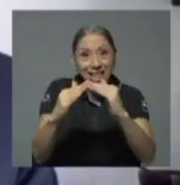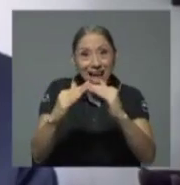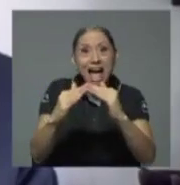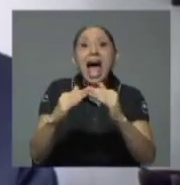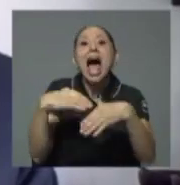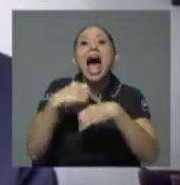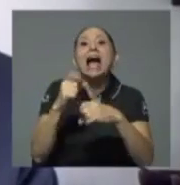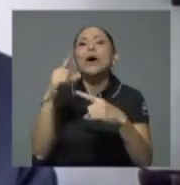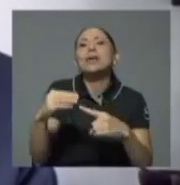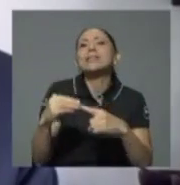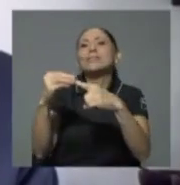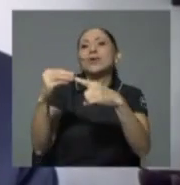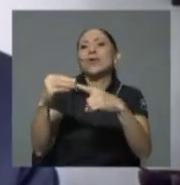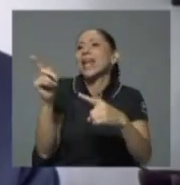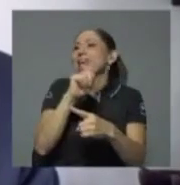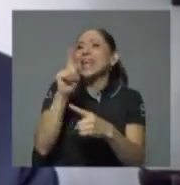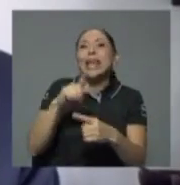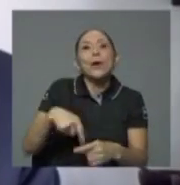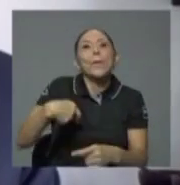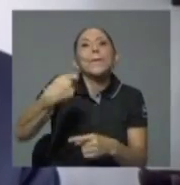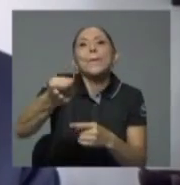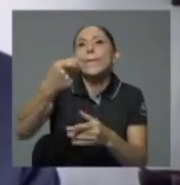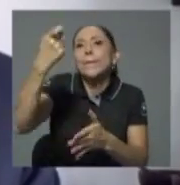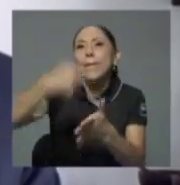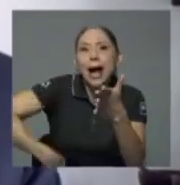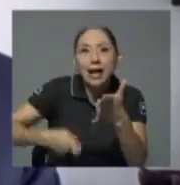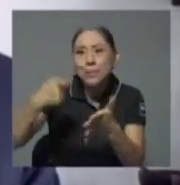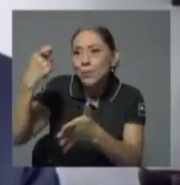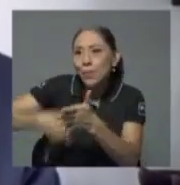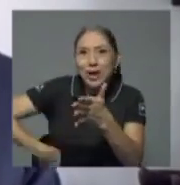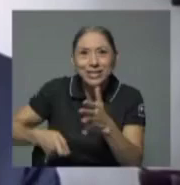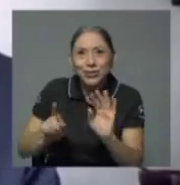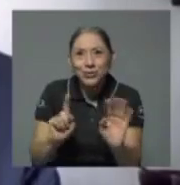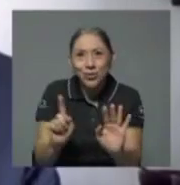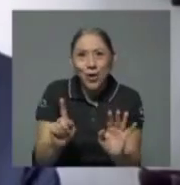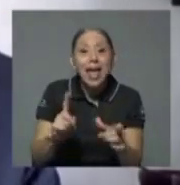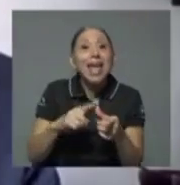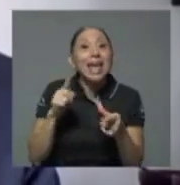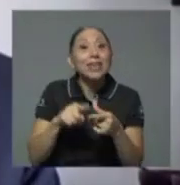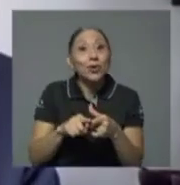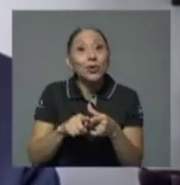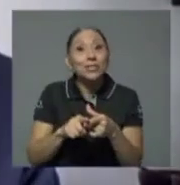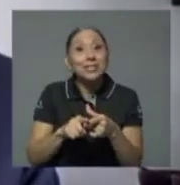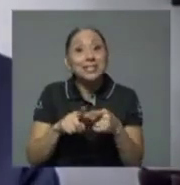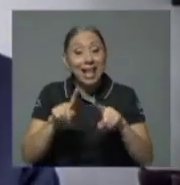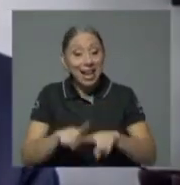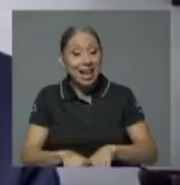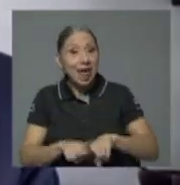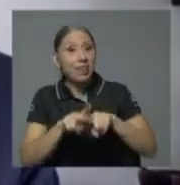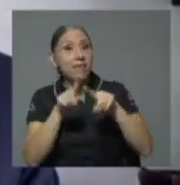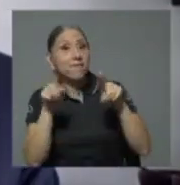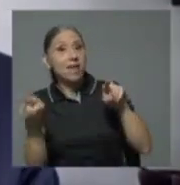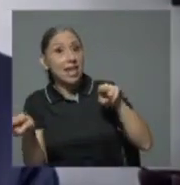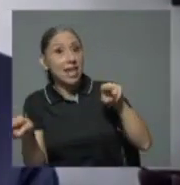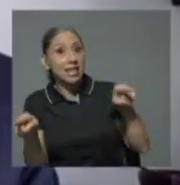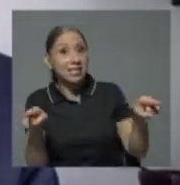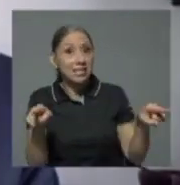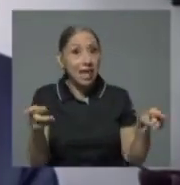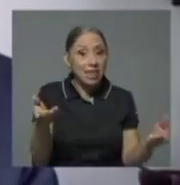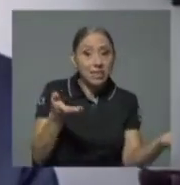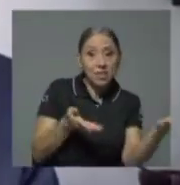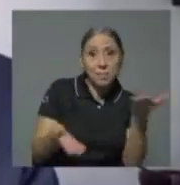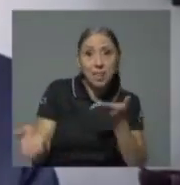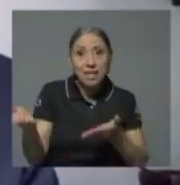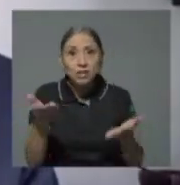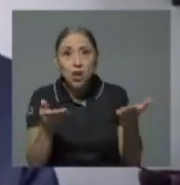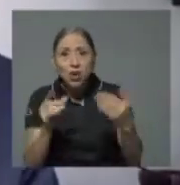impuestos, que el impuesto de traspaso sea nulo, para que entonces la diferencia del margen de intermediación sea baja y que